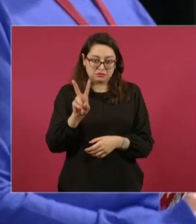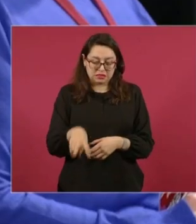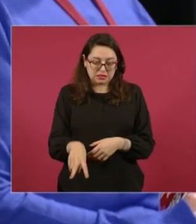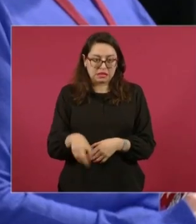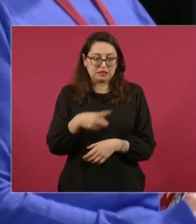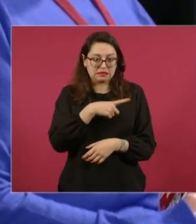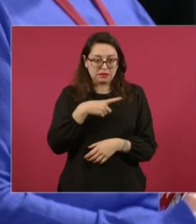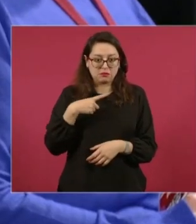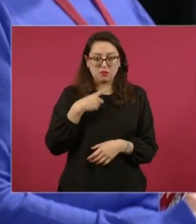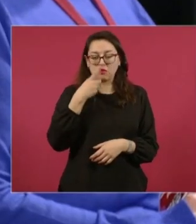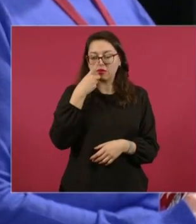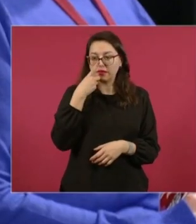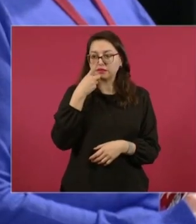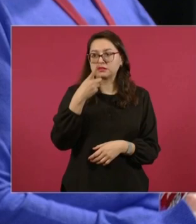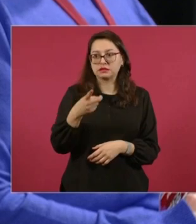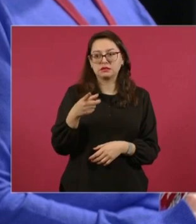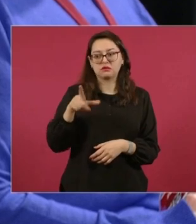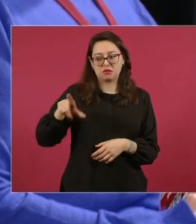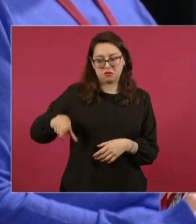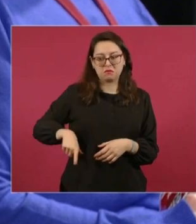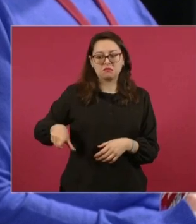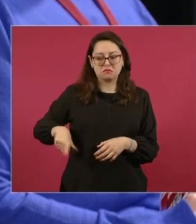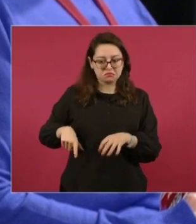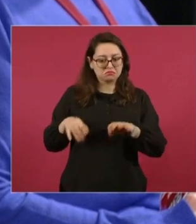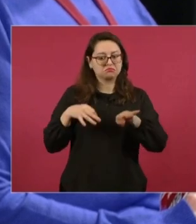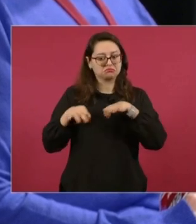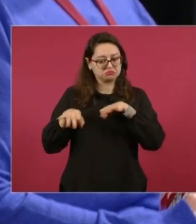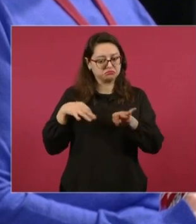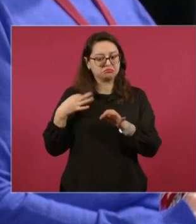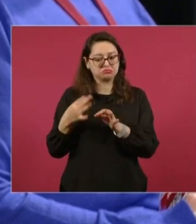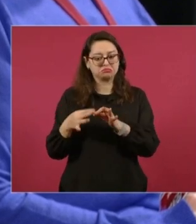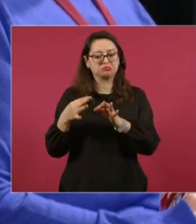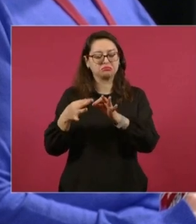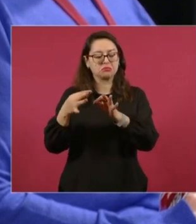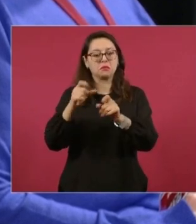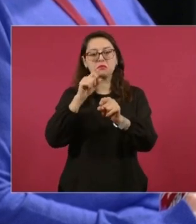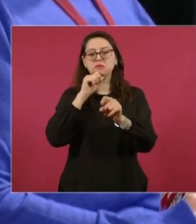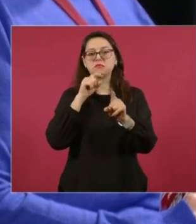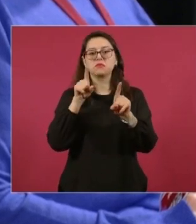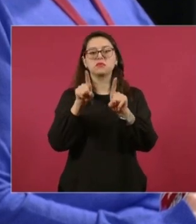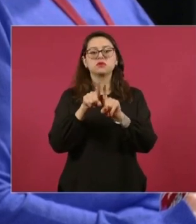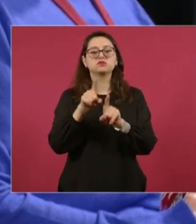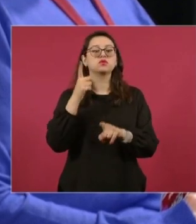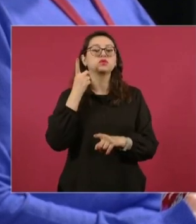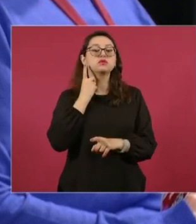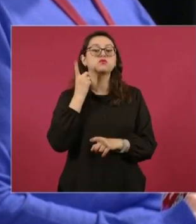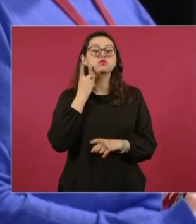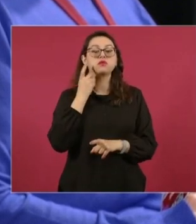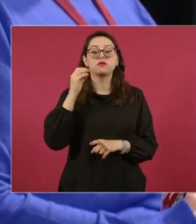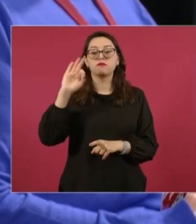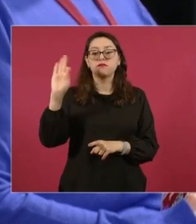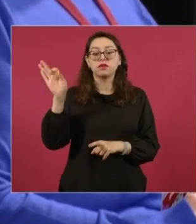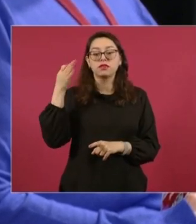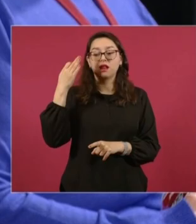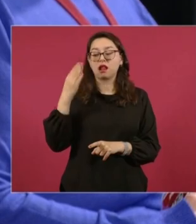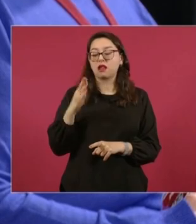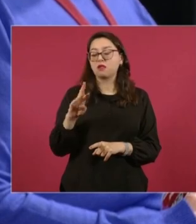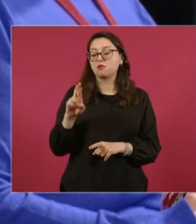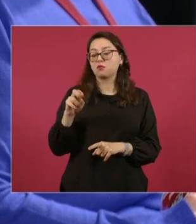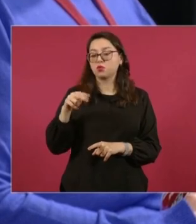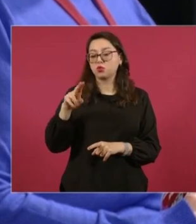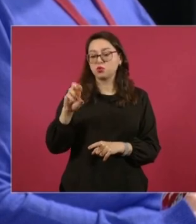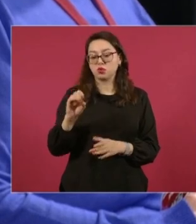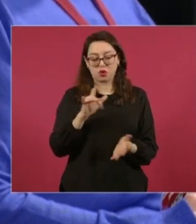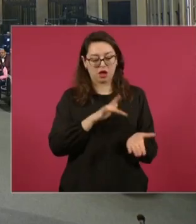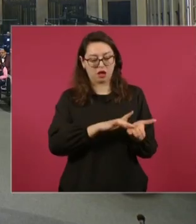debo mencionar al diputado Bruno Blancas, diputado federal, que también apoyó a las personas,